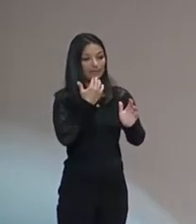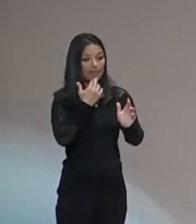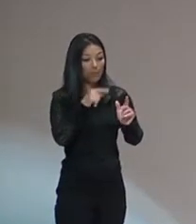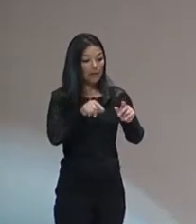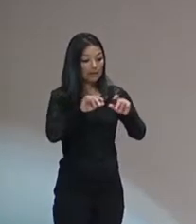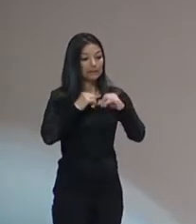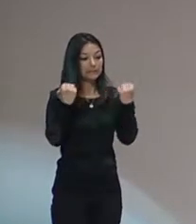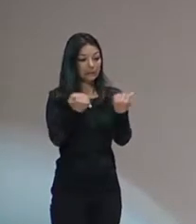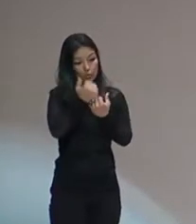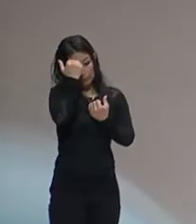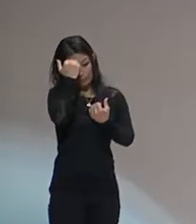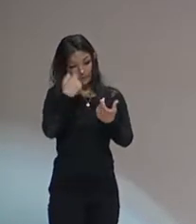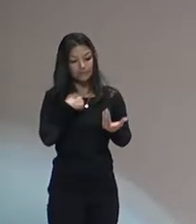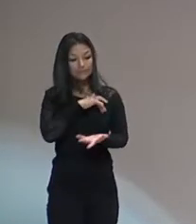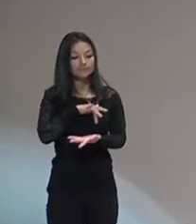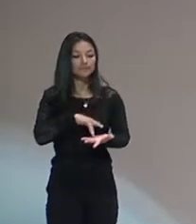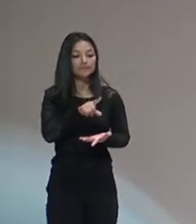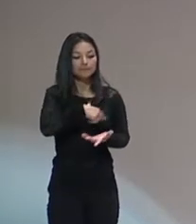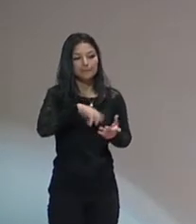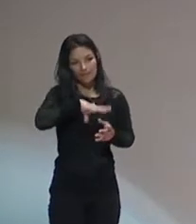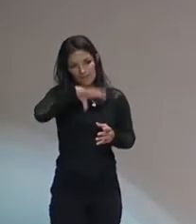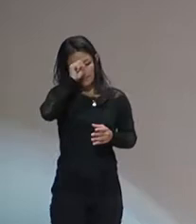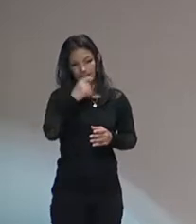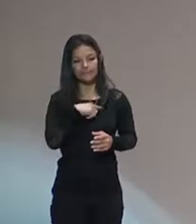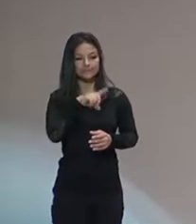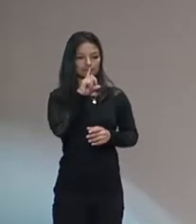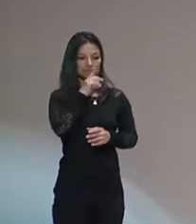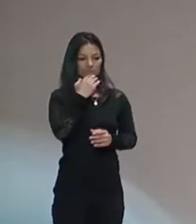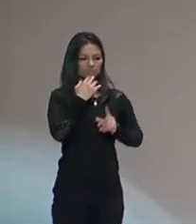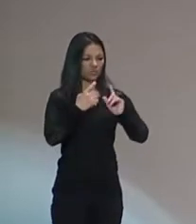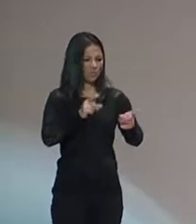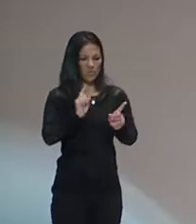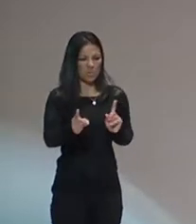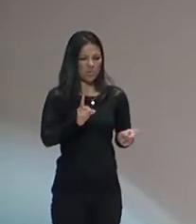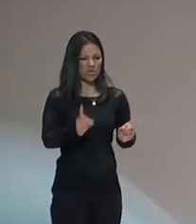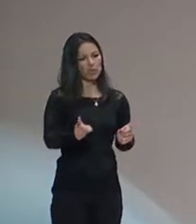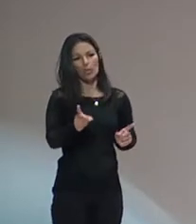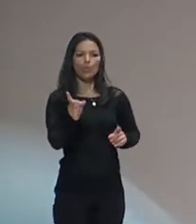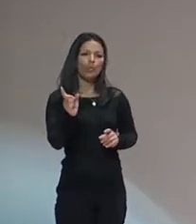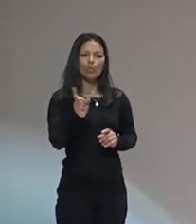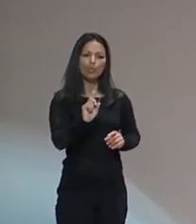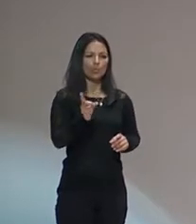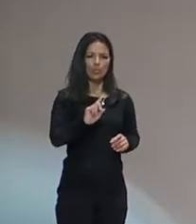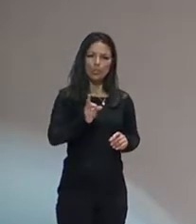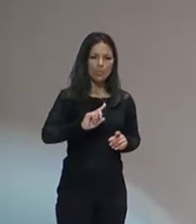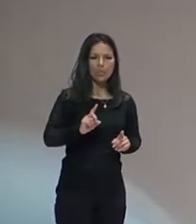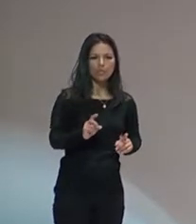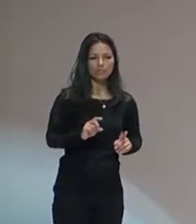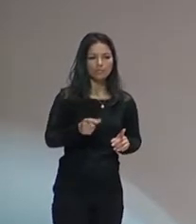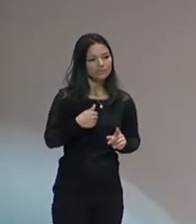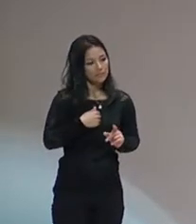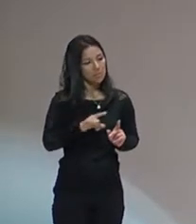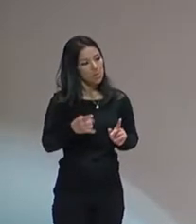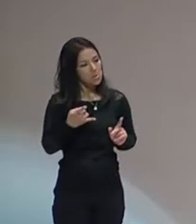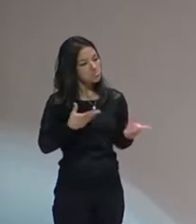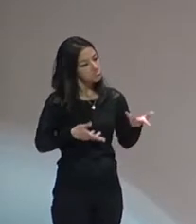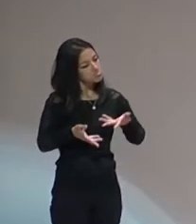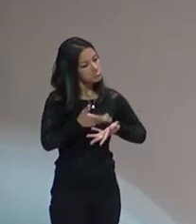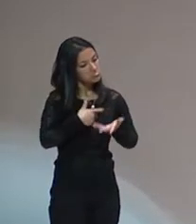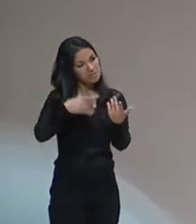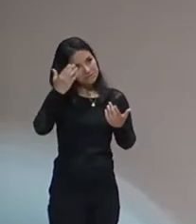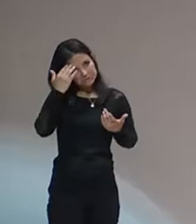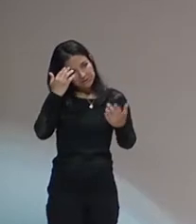a callar, cuando no imponemos de forma autoritaria y dogmática un cúmulo de